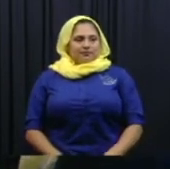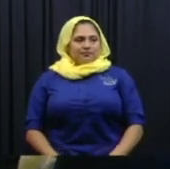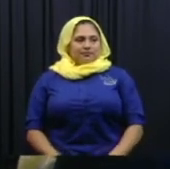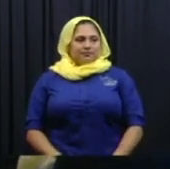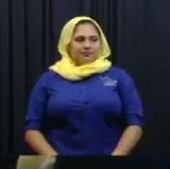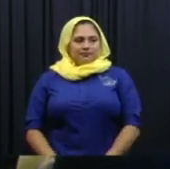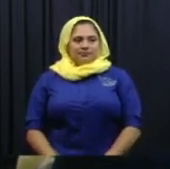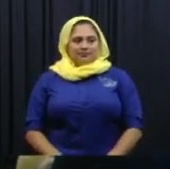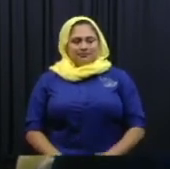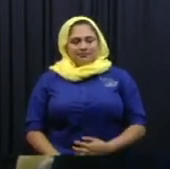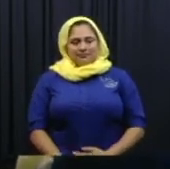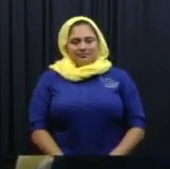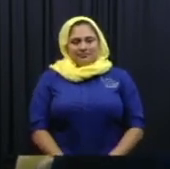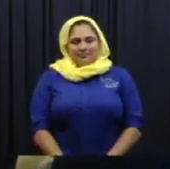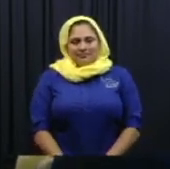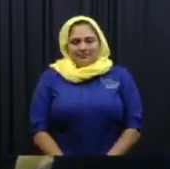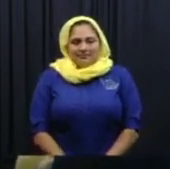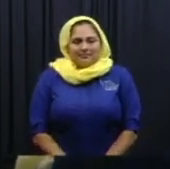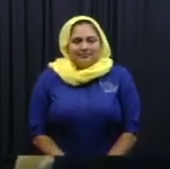no viven así